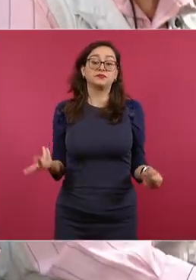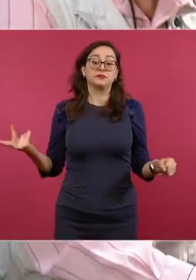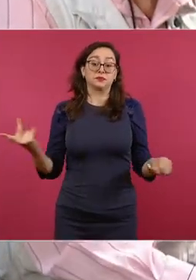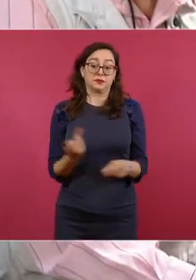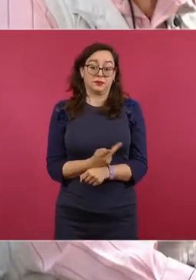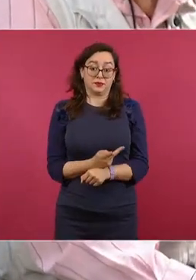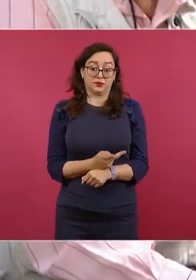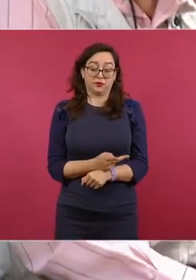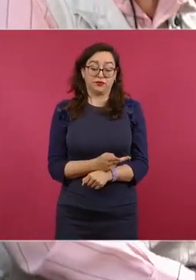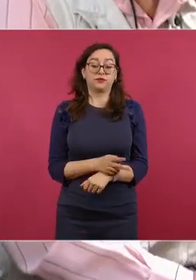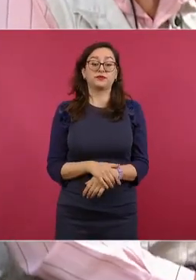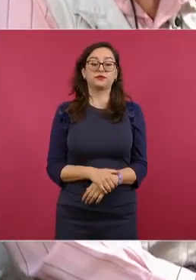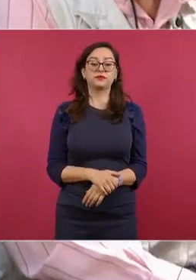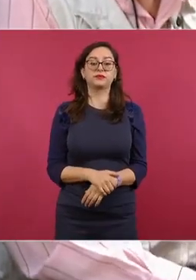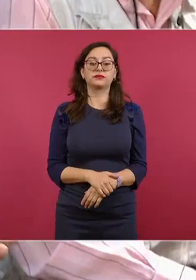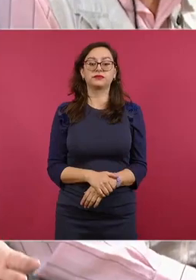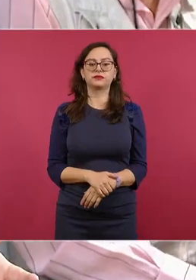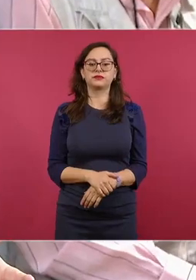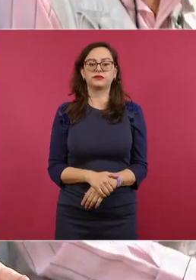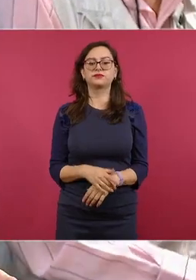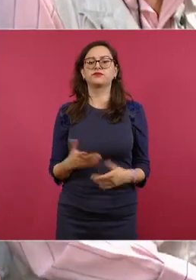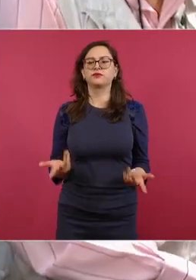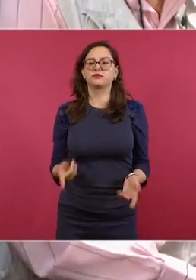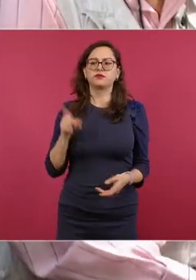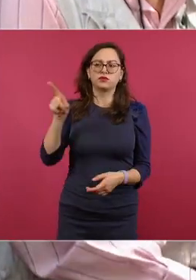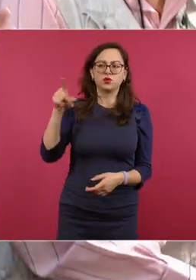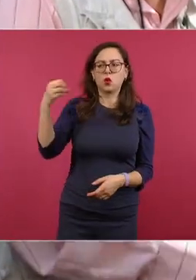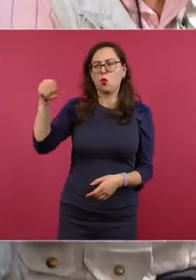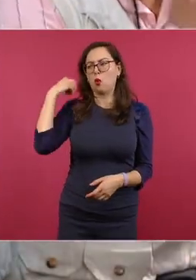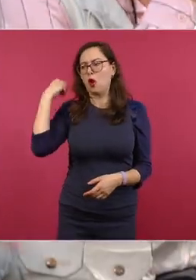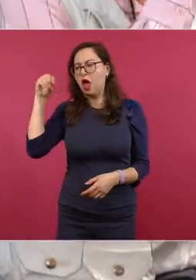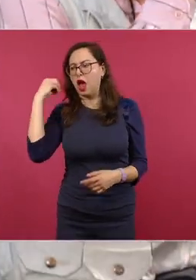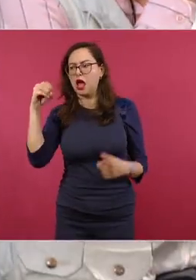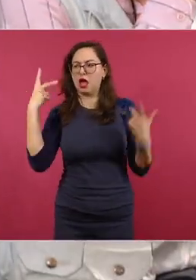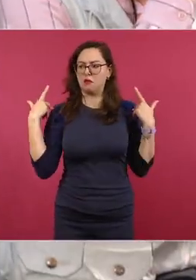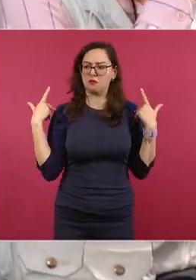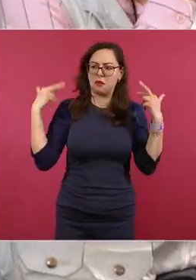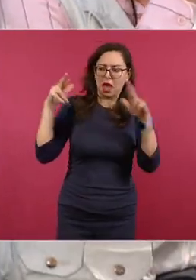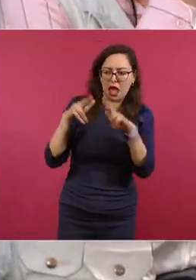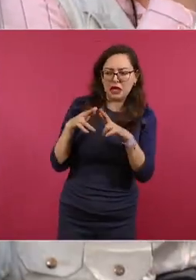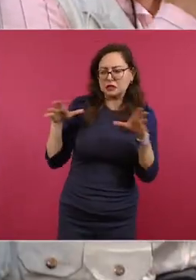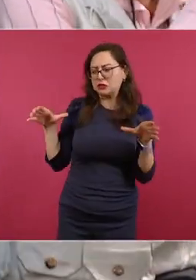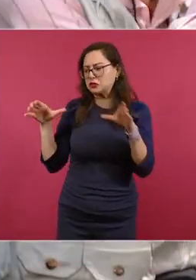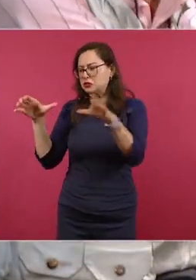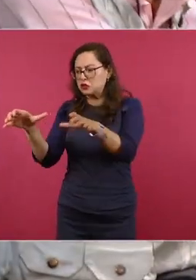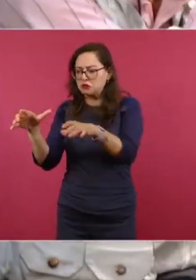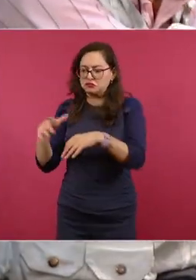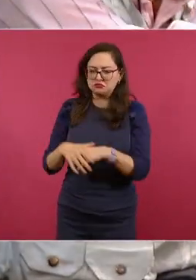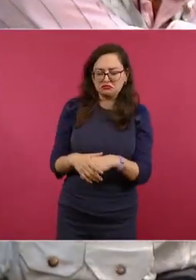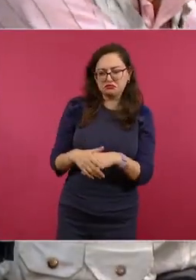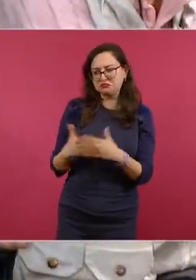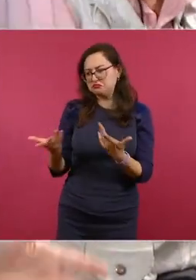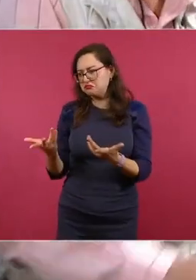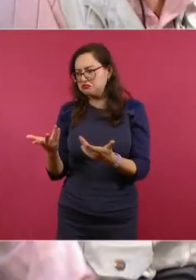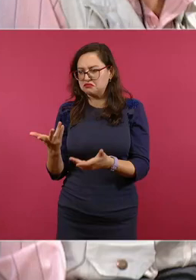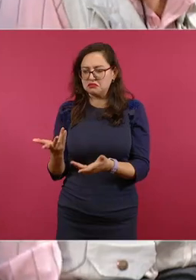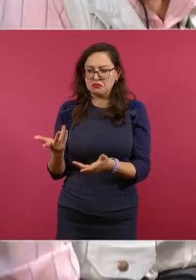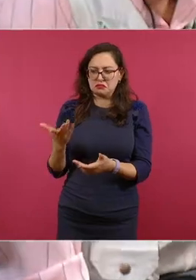especuló sobre el movimiento magisterial de Oaxaca, aquel que sofocó a Ulises Ruiz a sangre y plomo